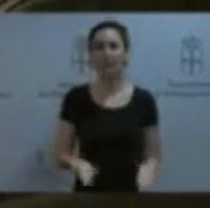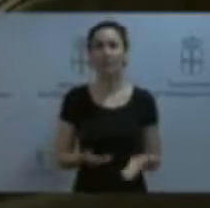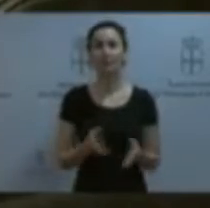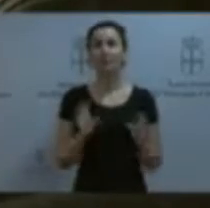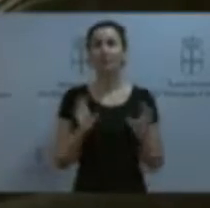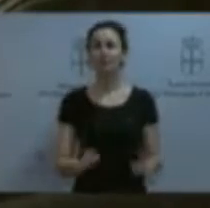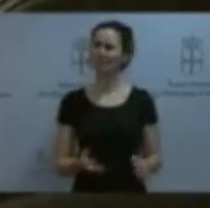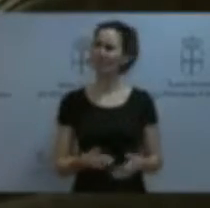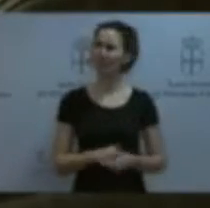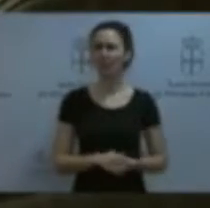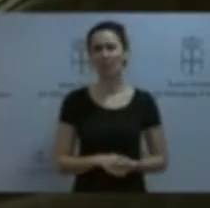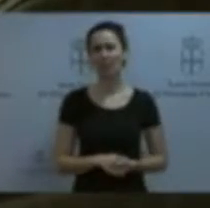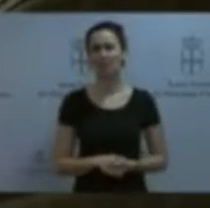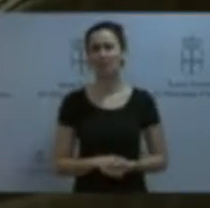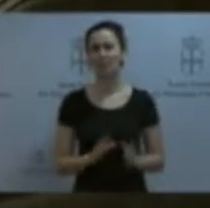par. No solo